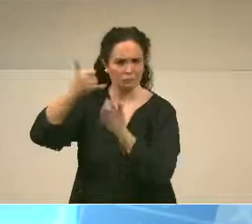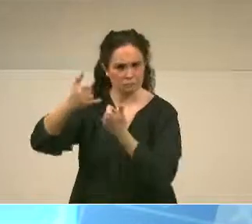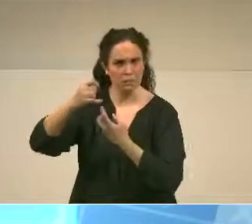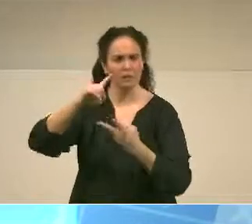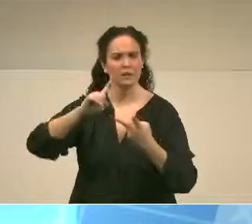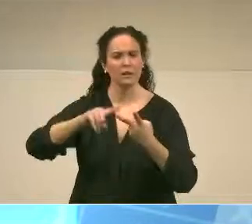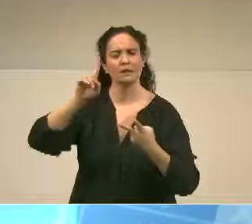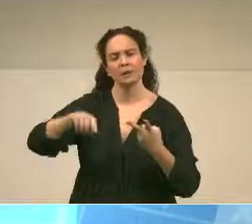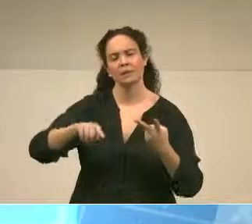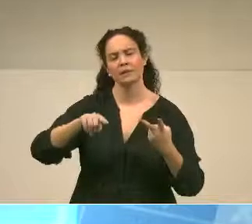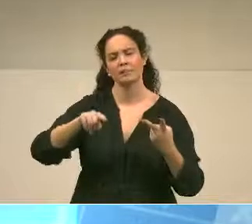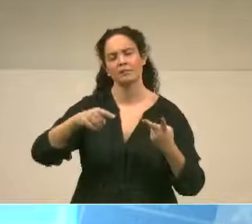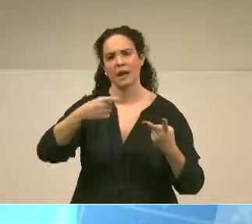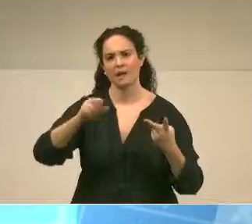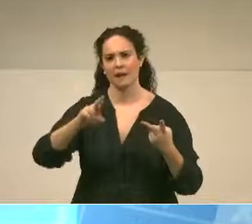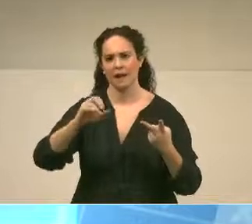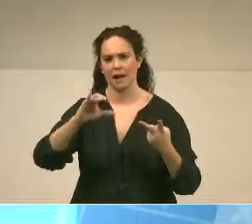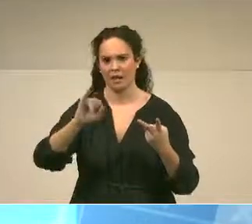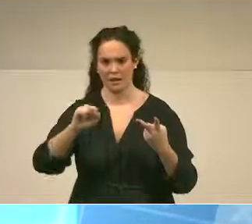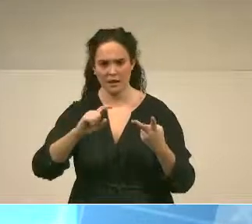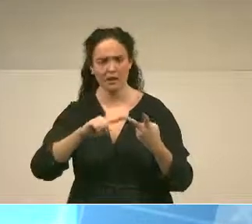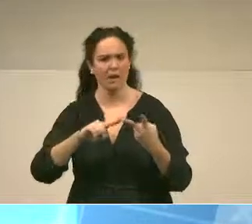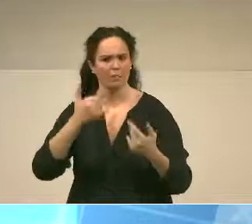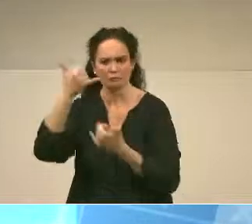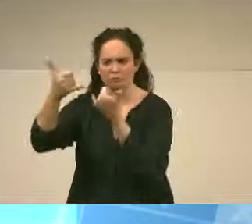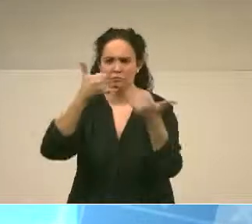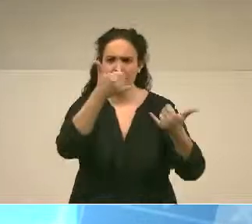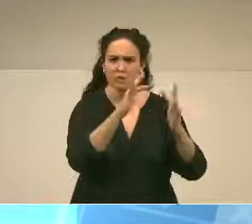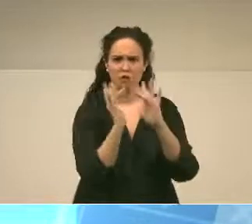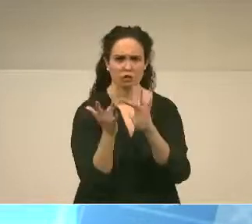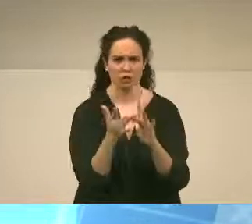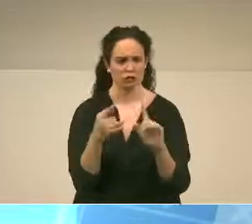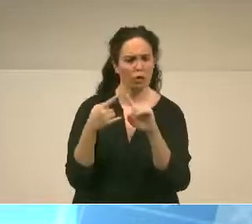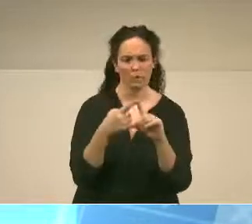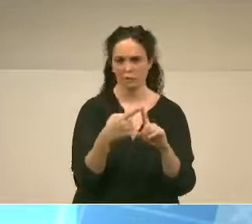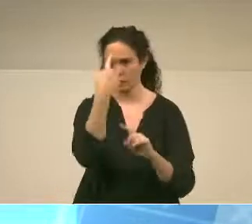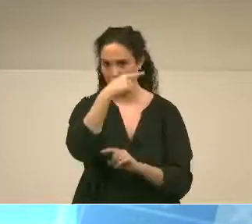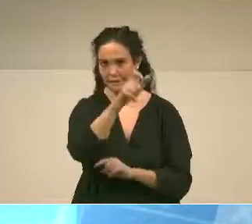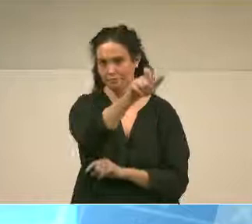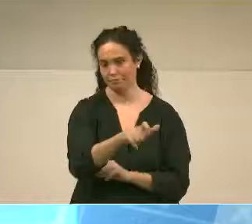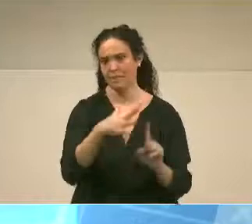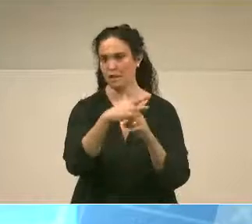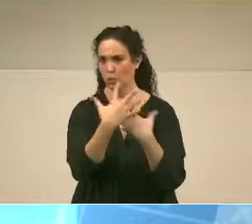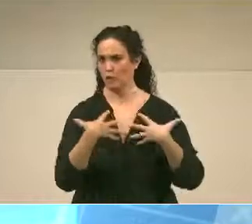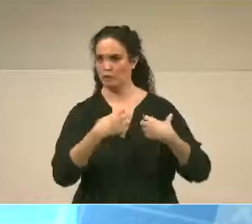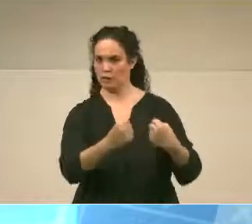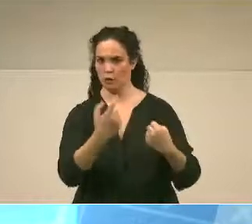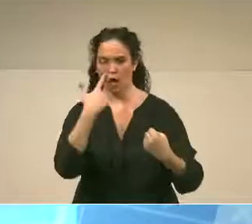García Andrearekin ere, eta Jaurlaritzak espero du lehenbailen bere osasun egoerak onera